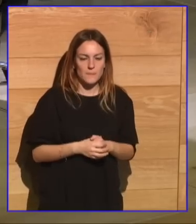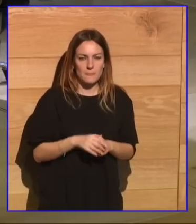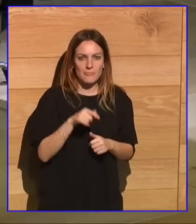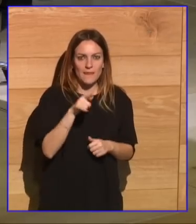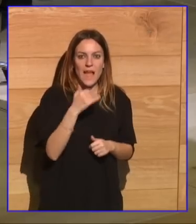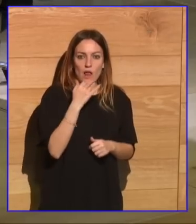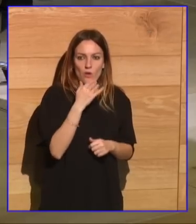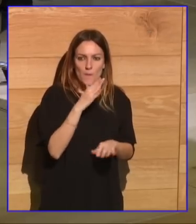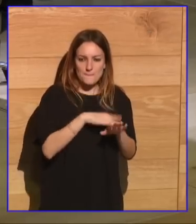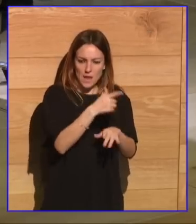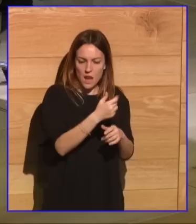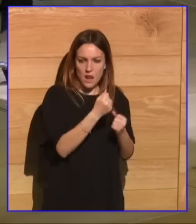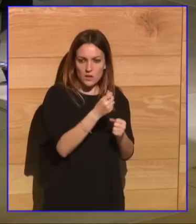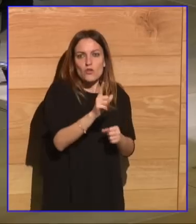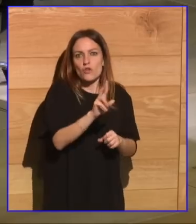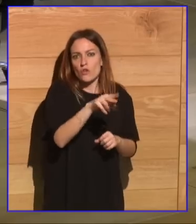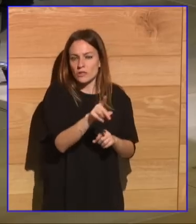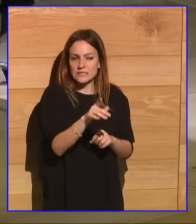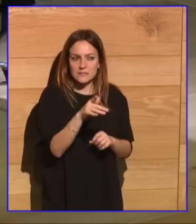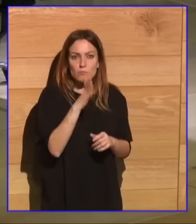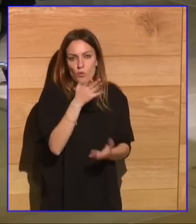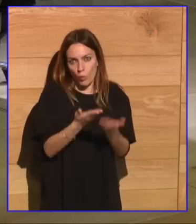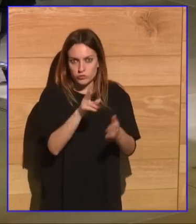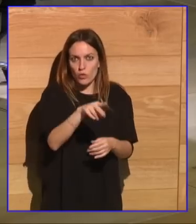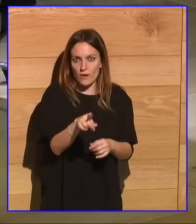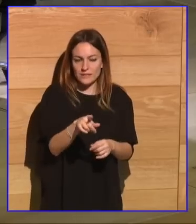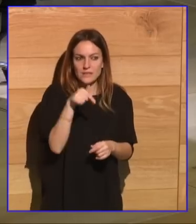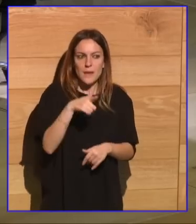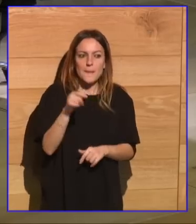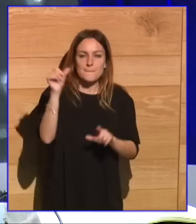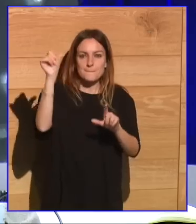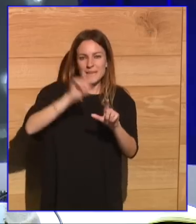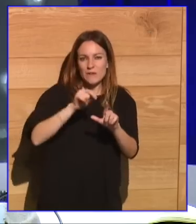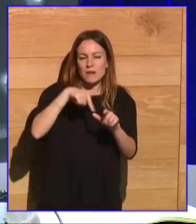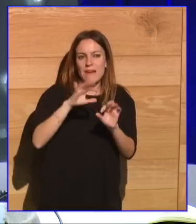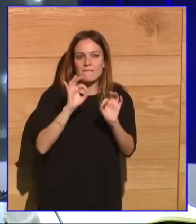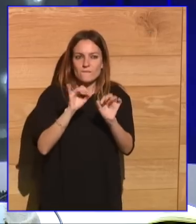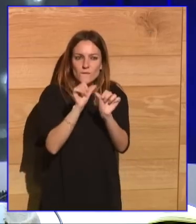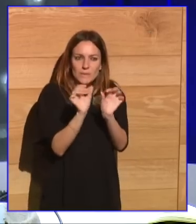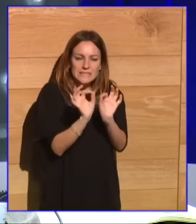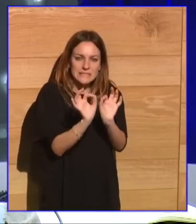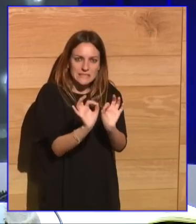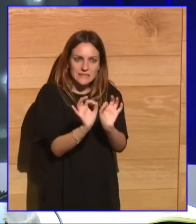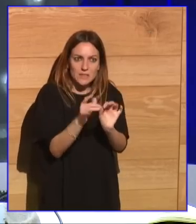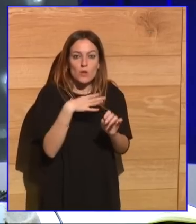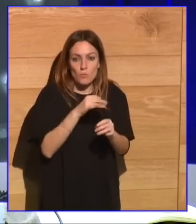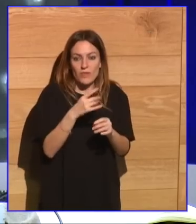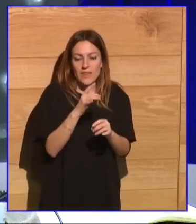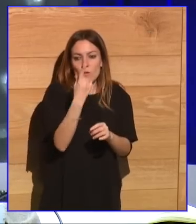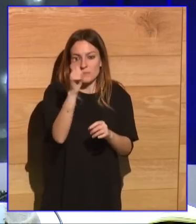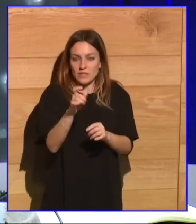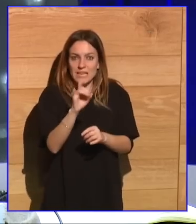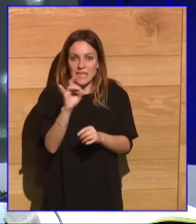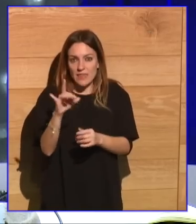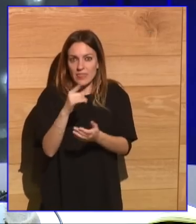fuerte, porque no es justo tampoco. Simplemente esta película ha salido de una determinada manera. Igual que alguien tiene 15 novelas y no todas son iguales,